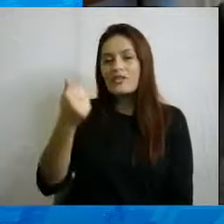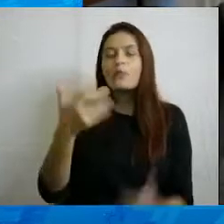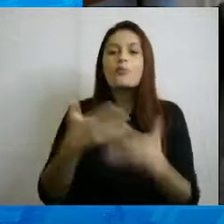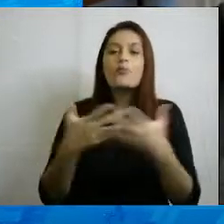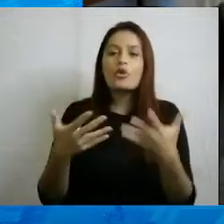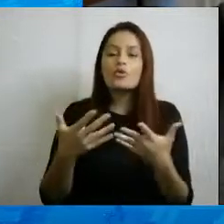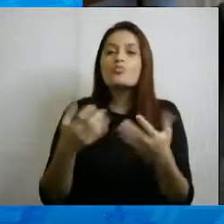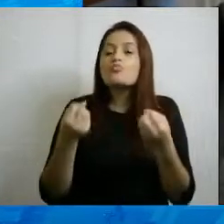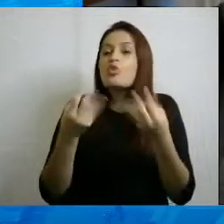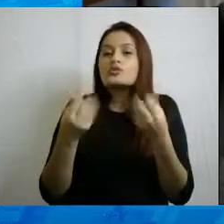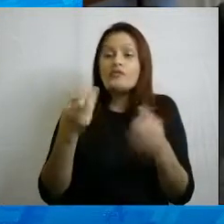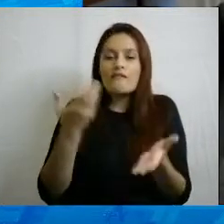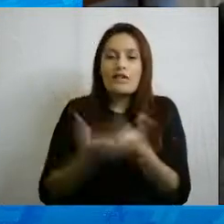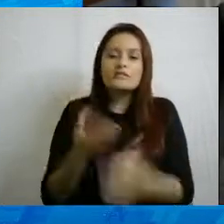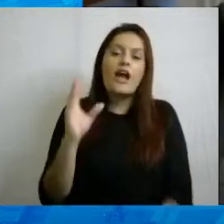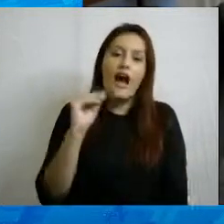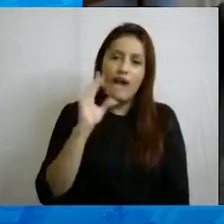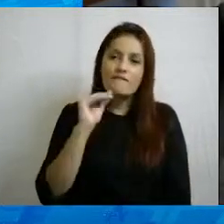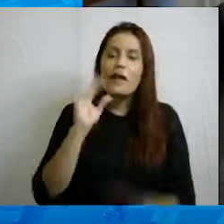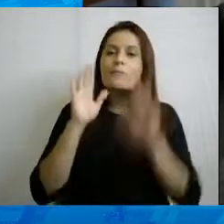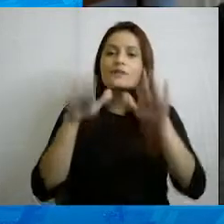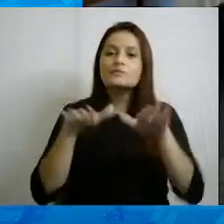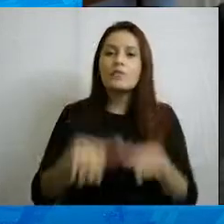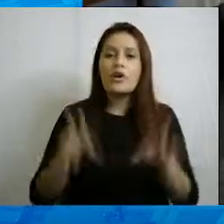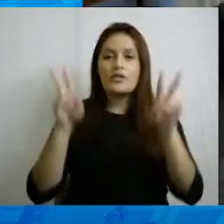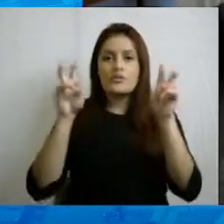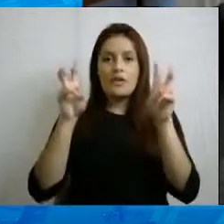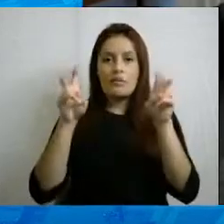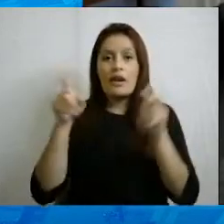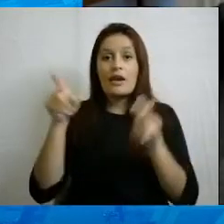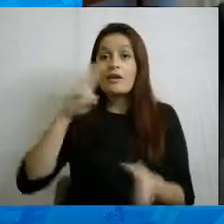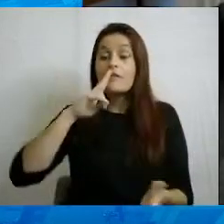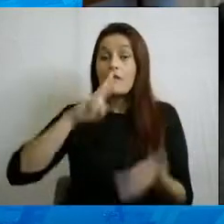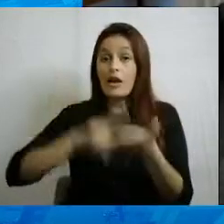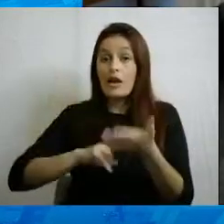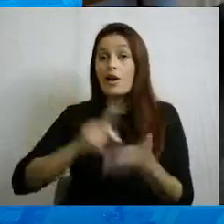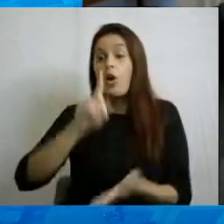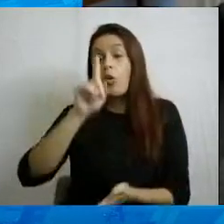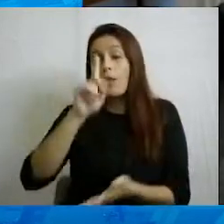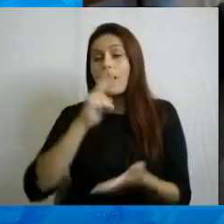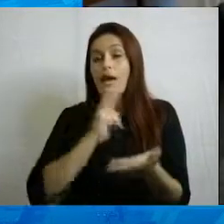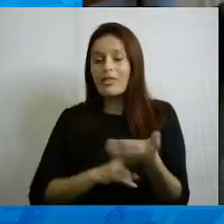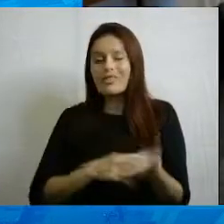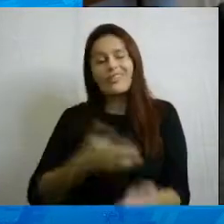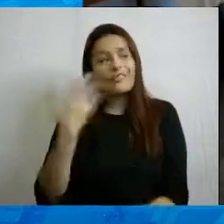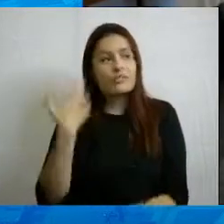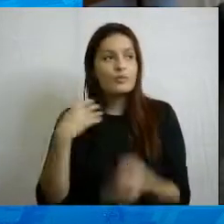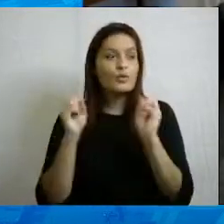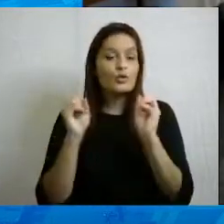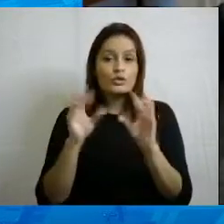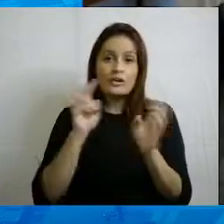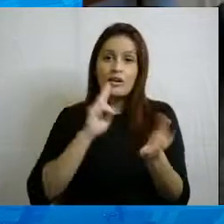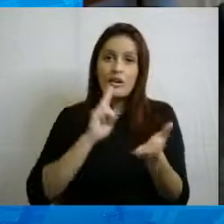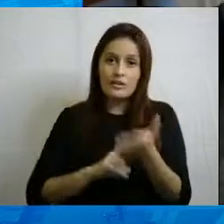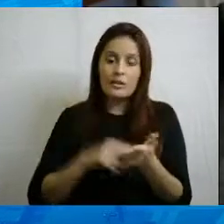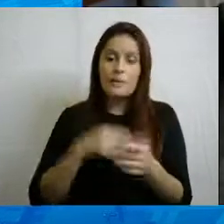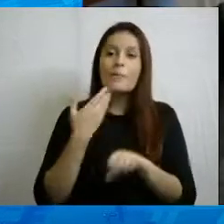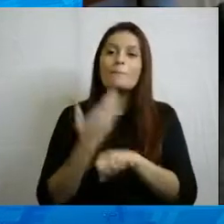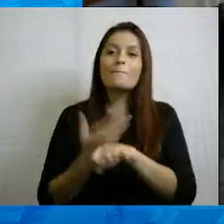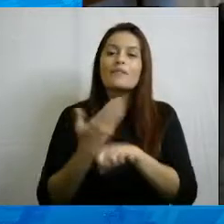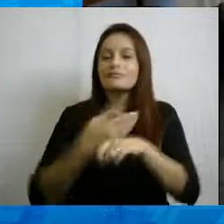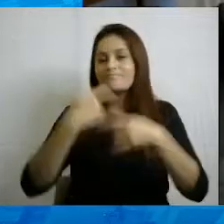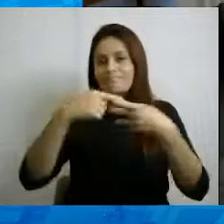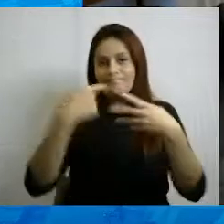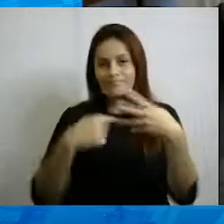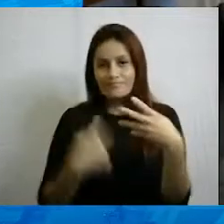hemos hablado sobre lo mismo. Ellos presentaron una carta, una de las tantas cartas que han presentado pidiendo distintas cosas